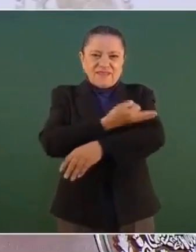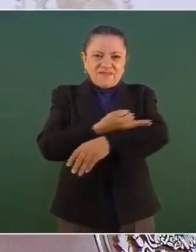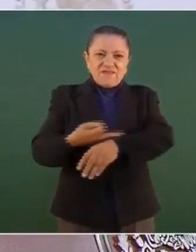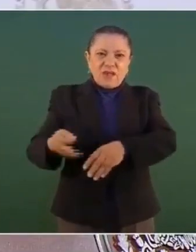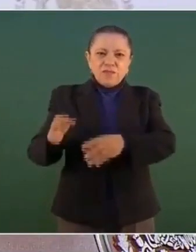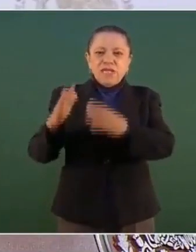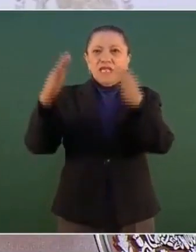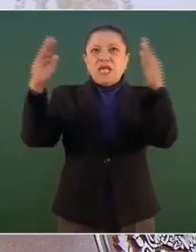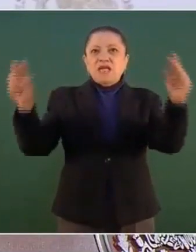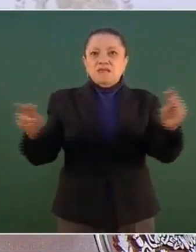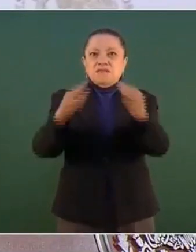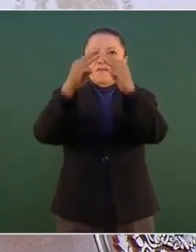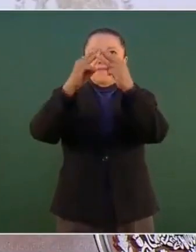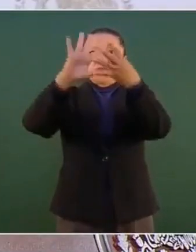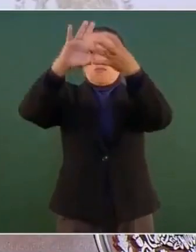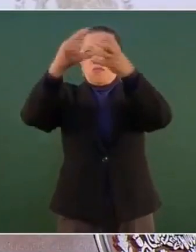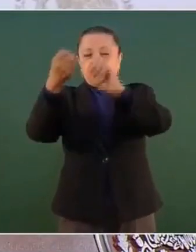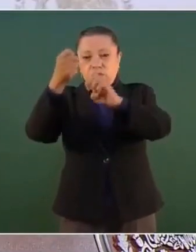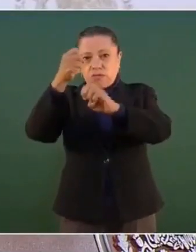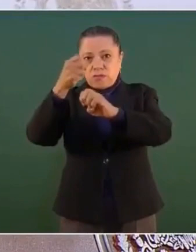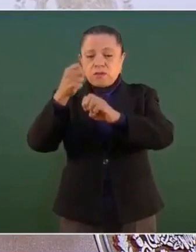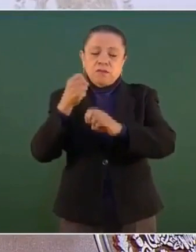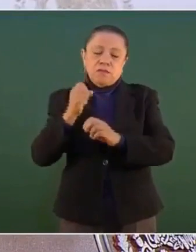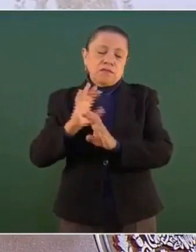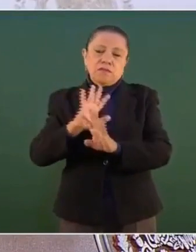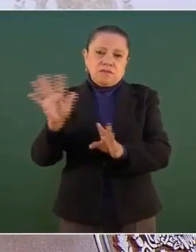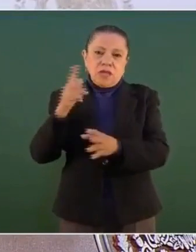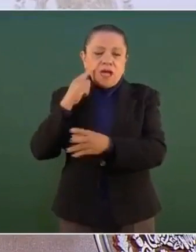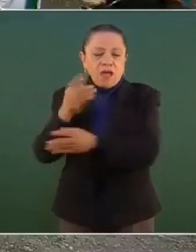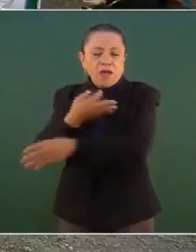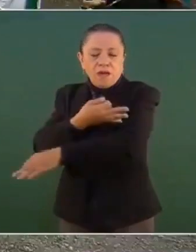Pero esa es la nueva política que se está